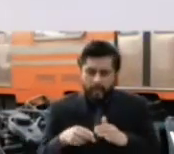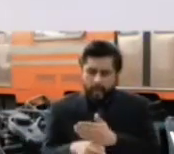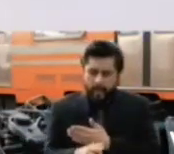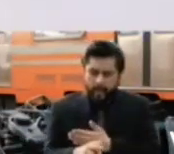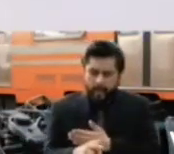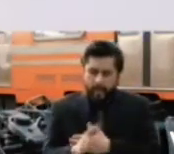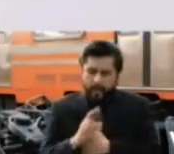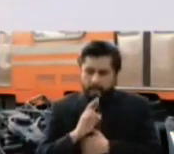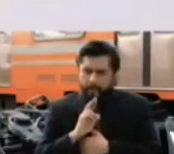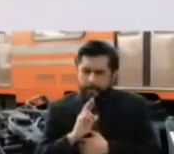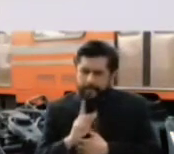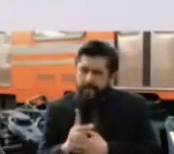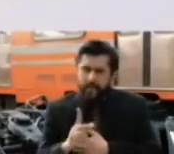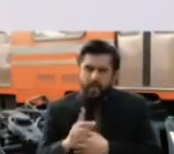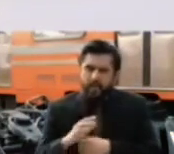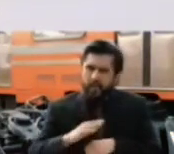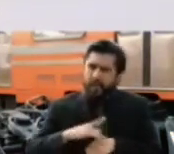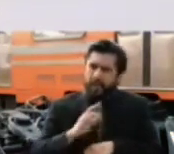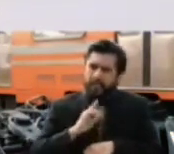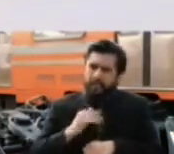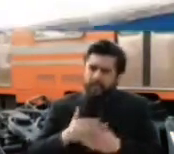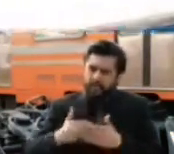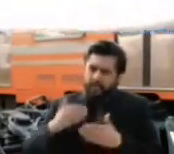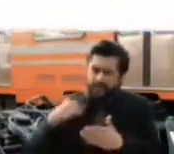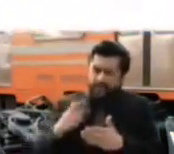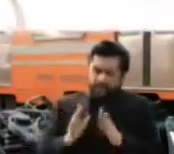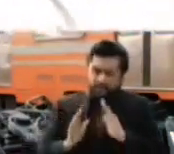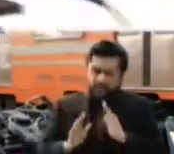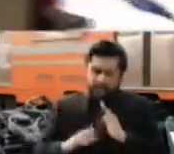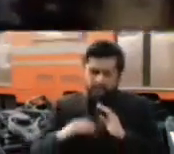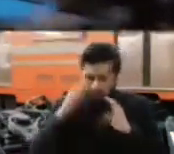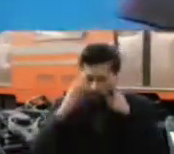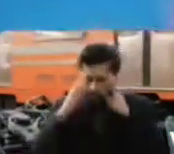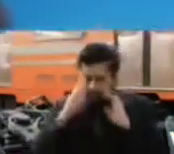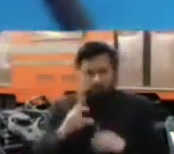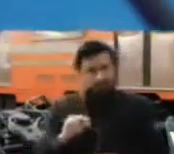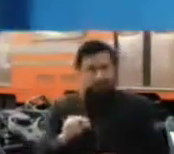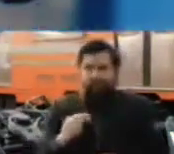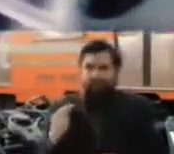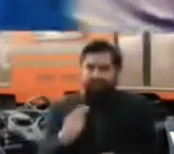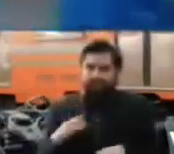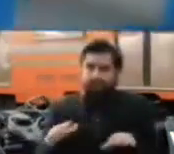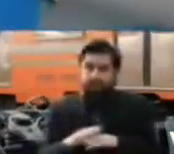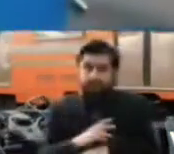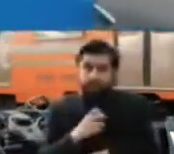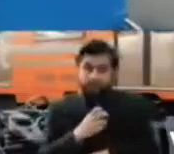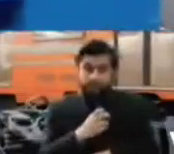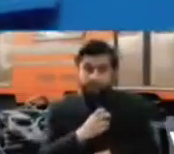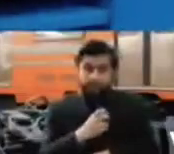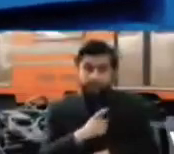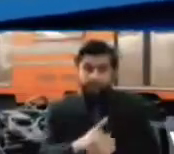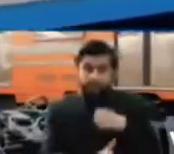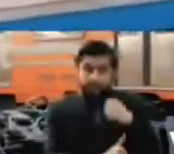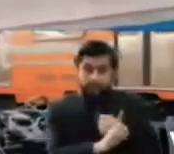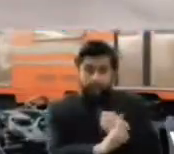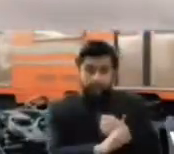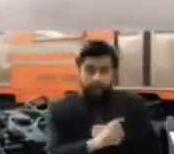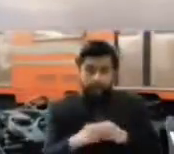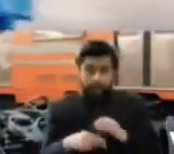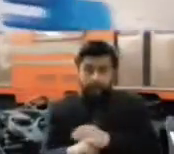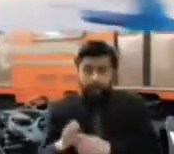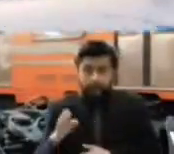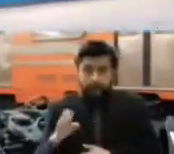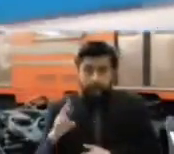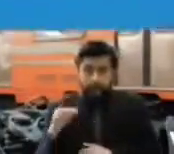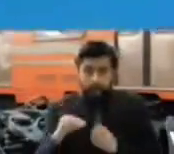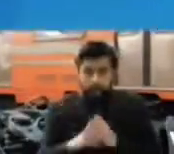todavía mejor de lo que habíamos planeado originalmente. Entonces, del accidente del metro, del incidente que tuvimos en el metro en enero